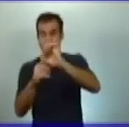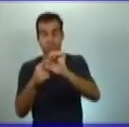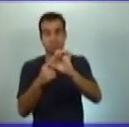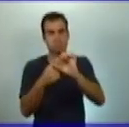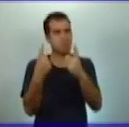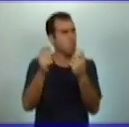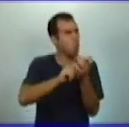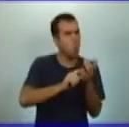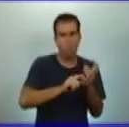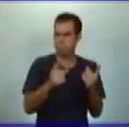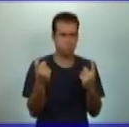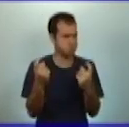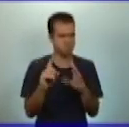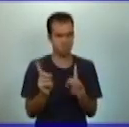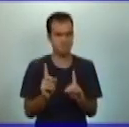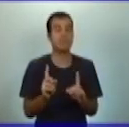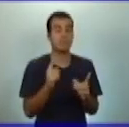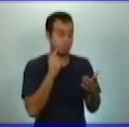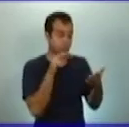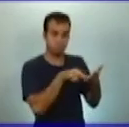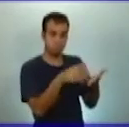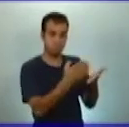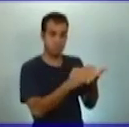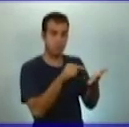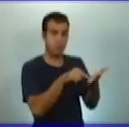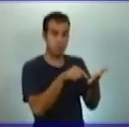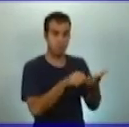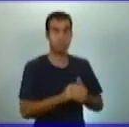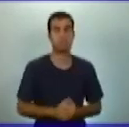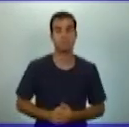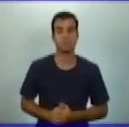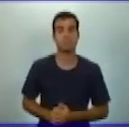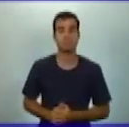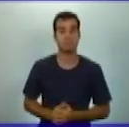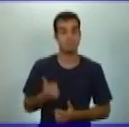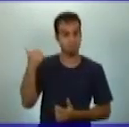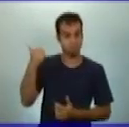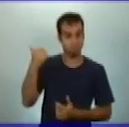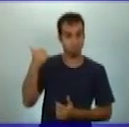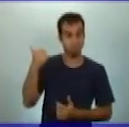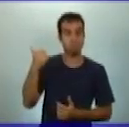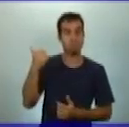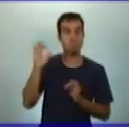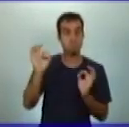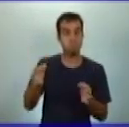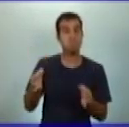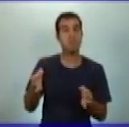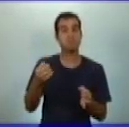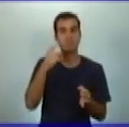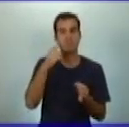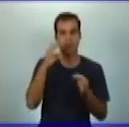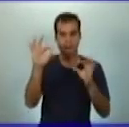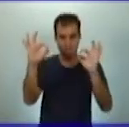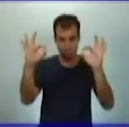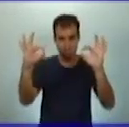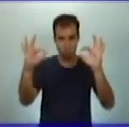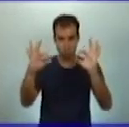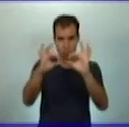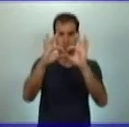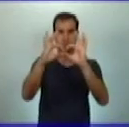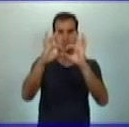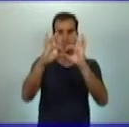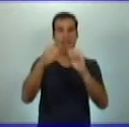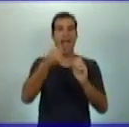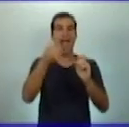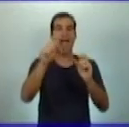2.6. Pero sí es importante que ustedes tengan en cuenta que este enlace químico es el que mantiene unidos a los átomos en la